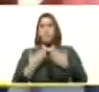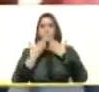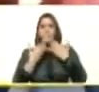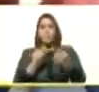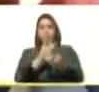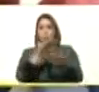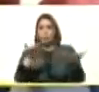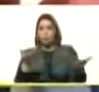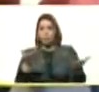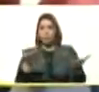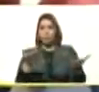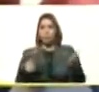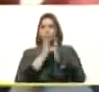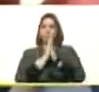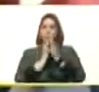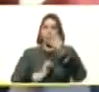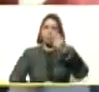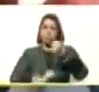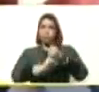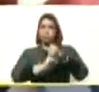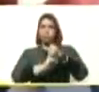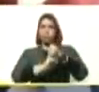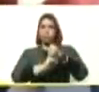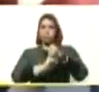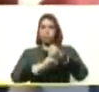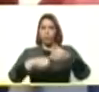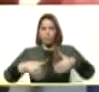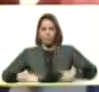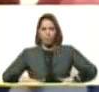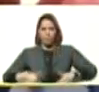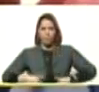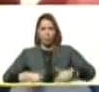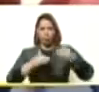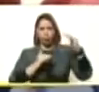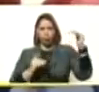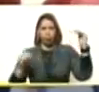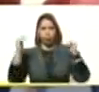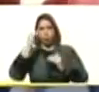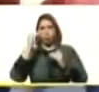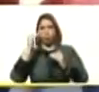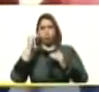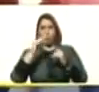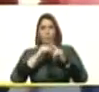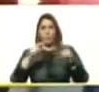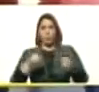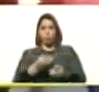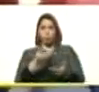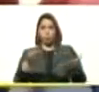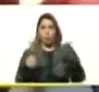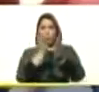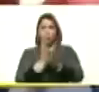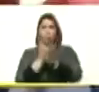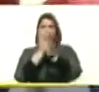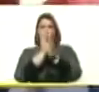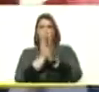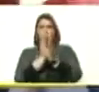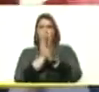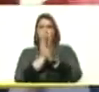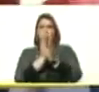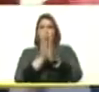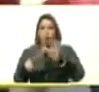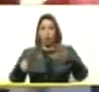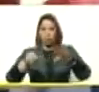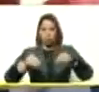ustedes el apoyo y un esfuerzo superior para que ustedes estudien y